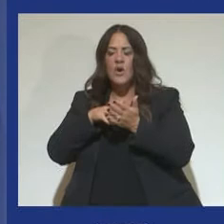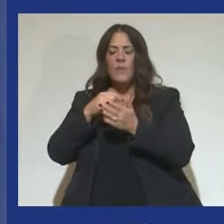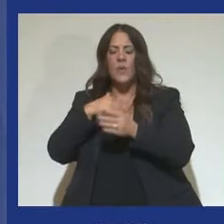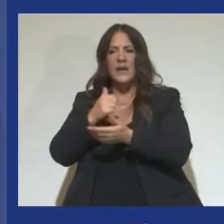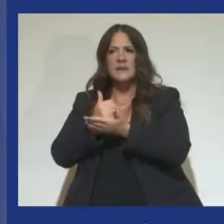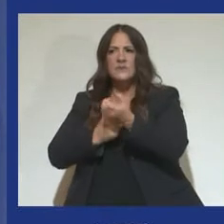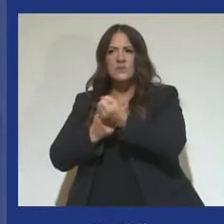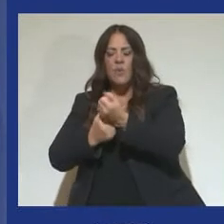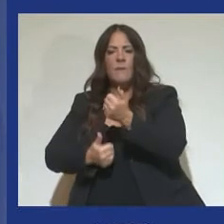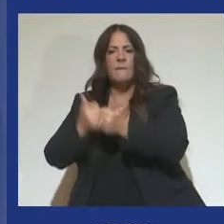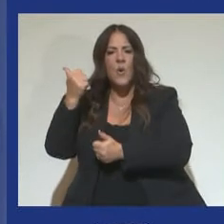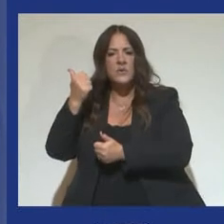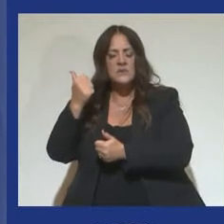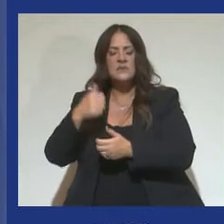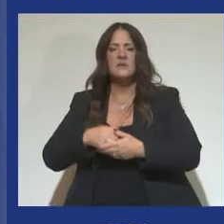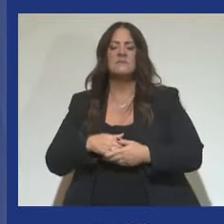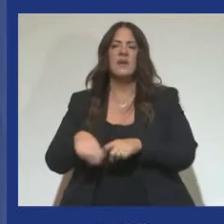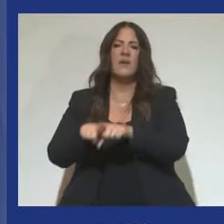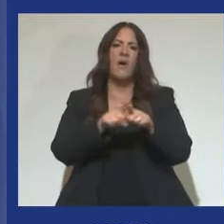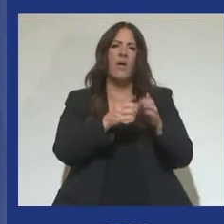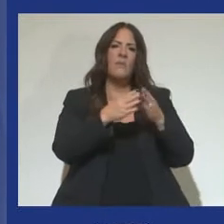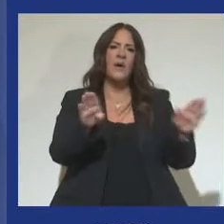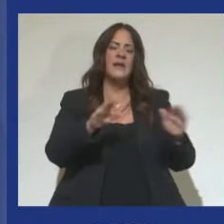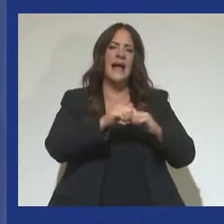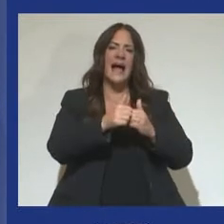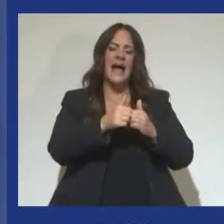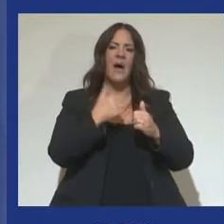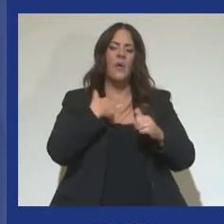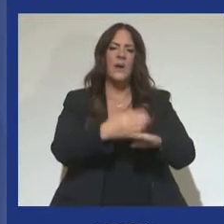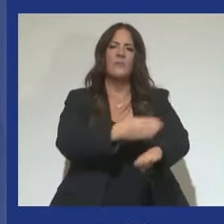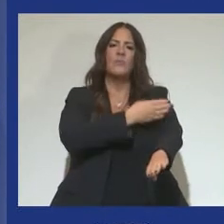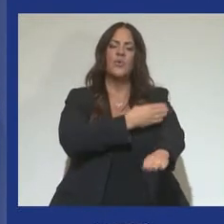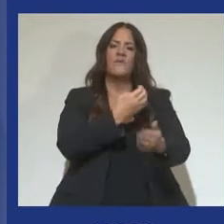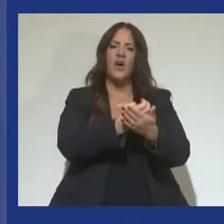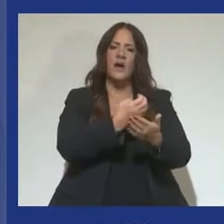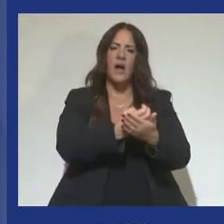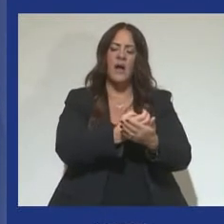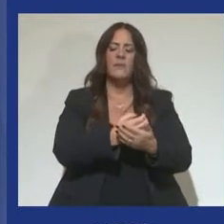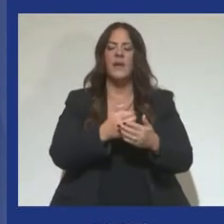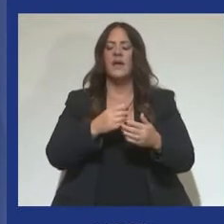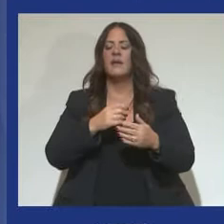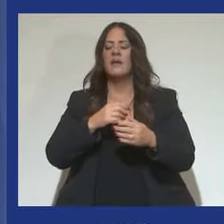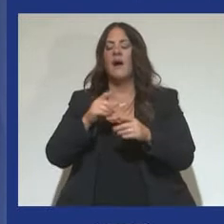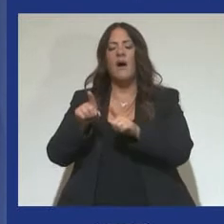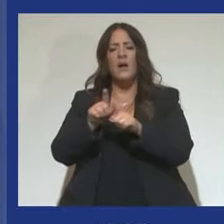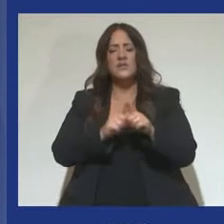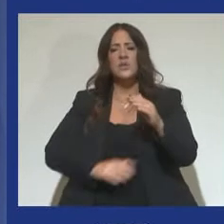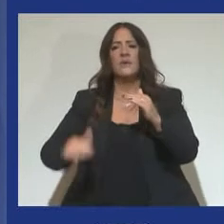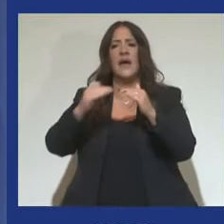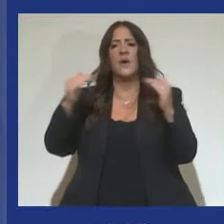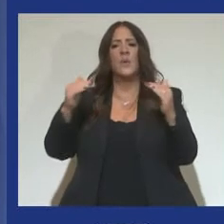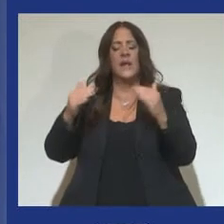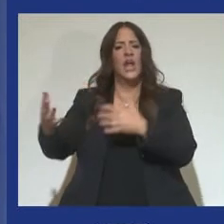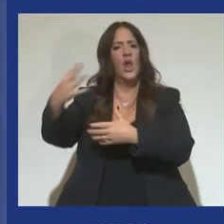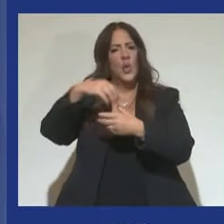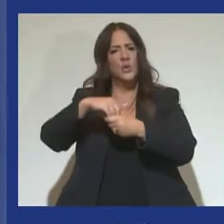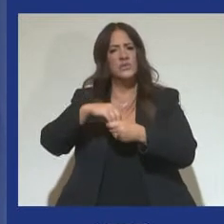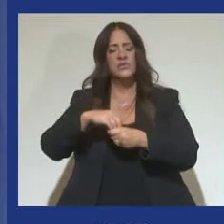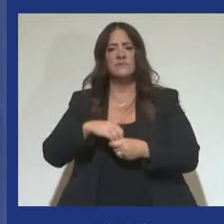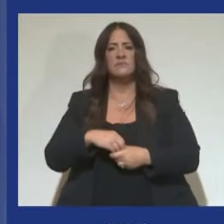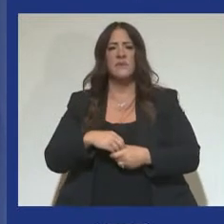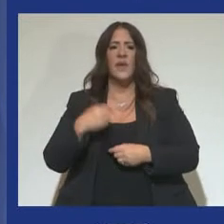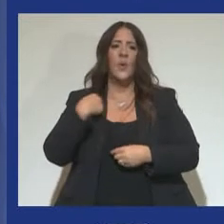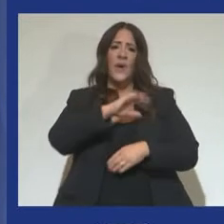en frente de nuestras consideraciones para la recuperación económica la equidad y la inclusión son importantes